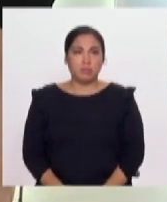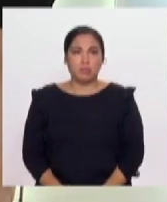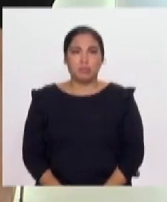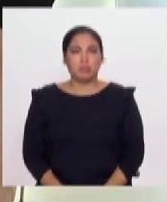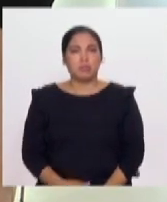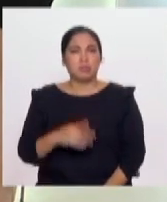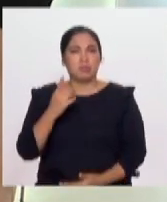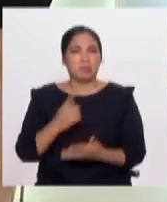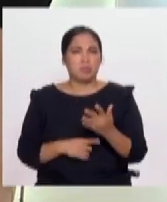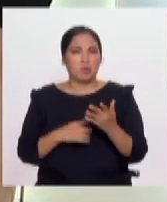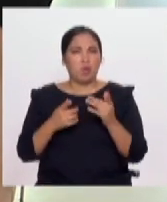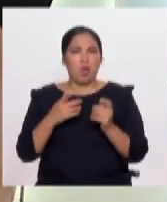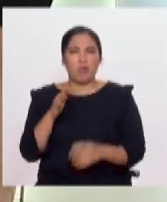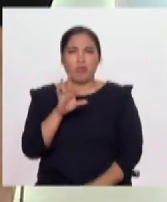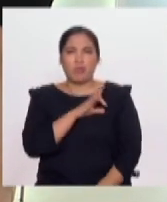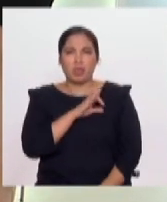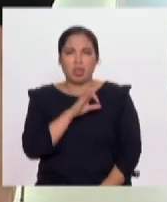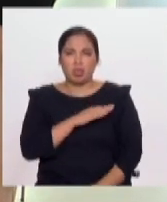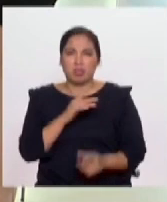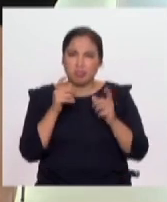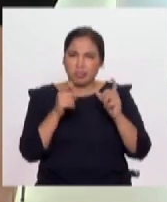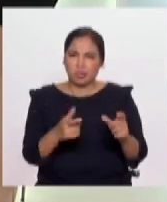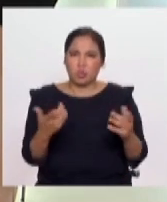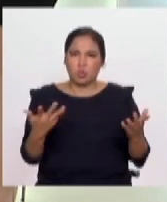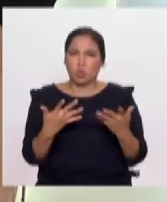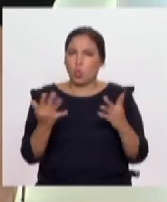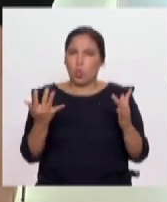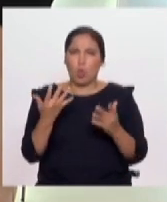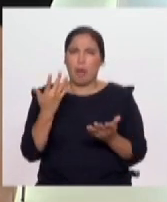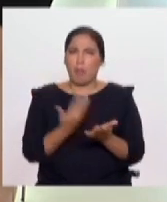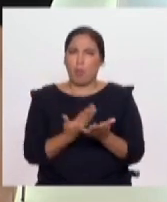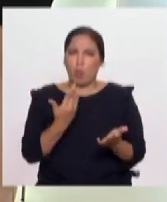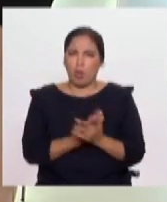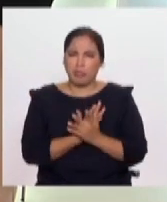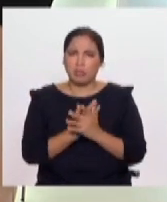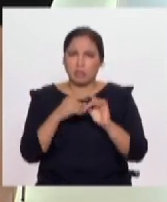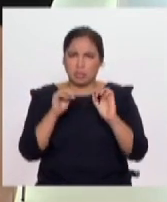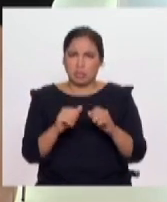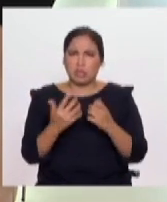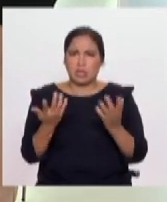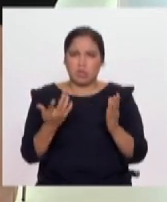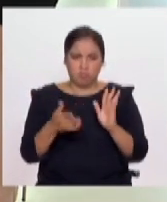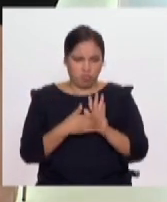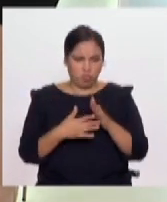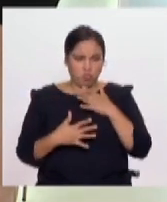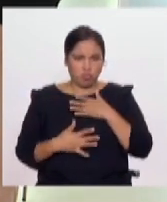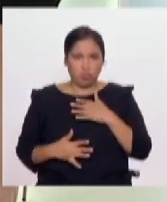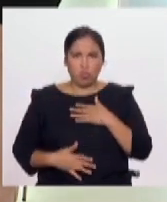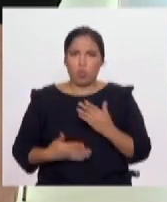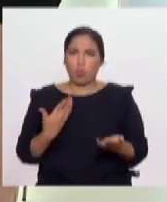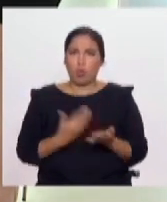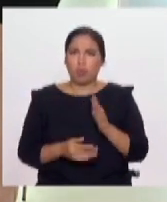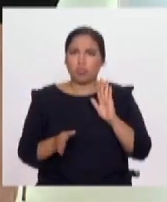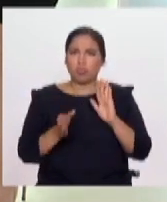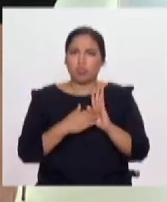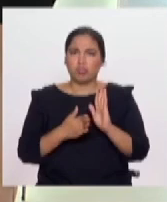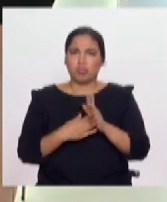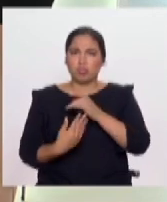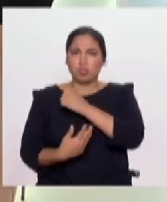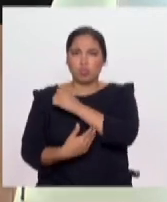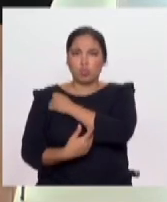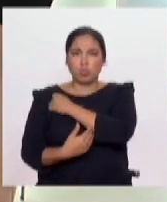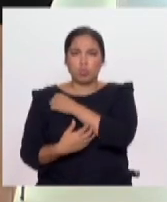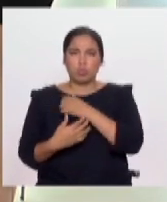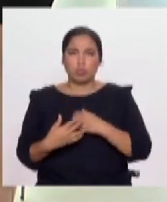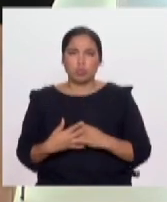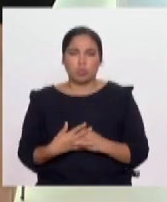¿Bajo qué criterios la Fiscalía menciona de que no hay suficientes elementos, ¿no?, para extender la detención? Más que evidentes son